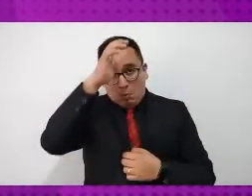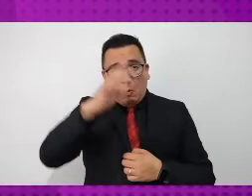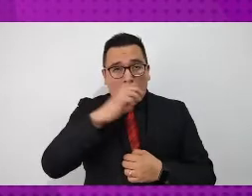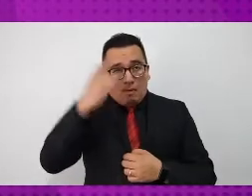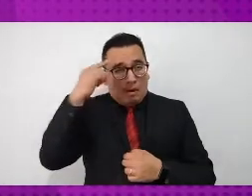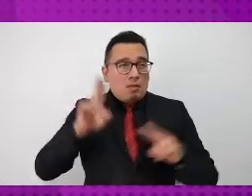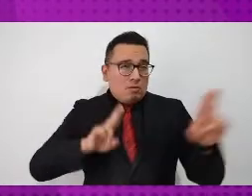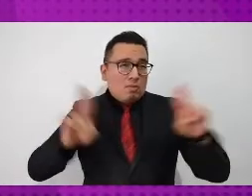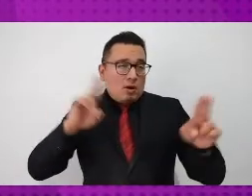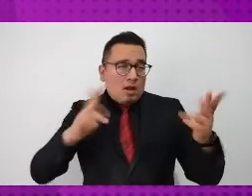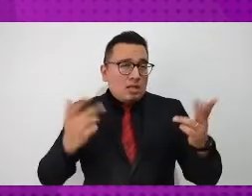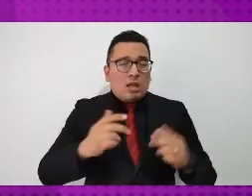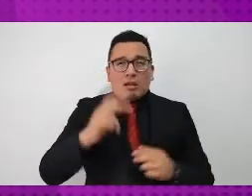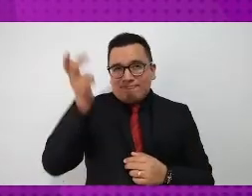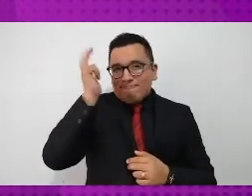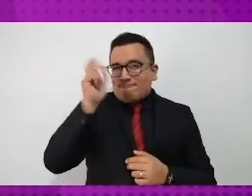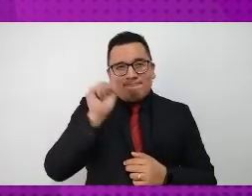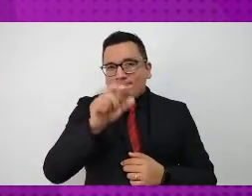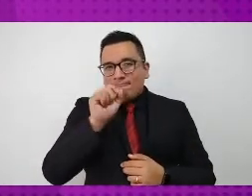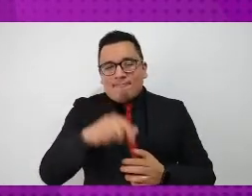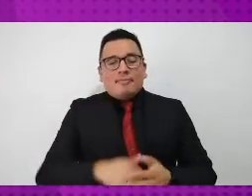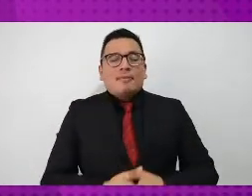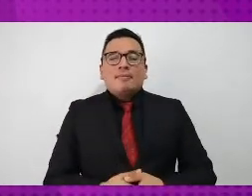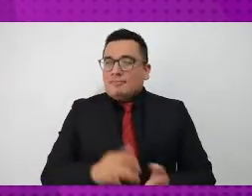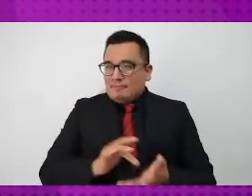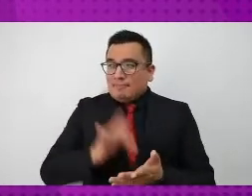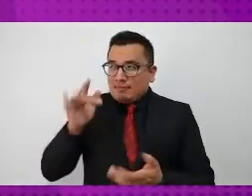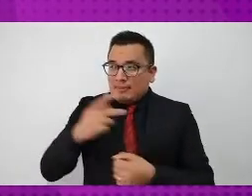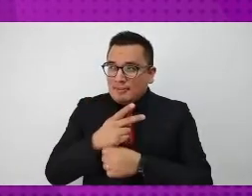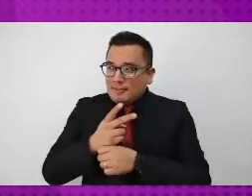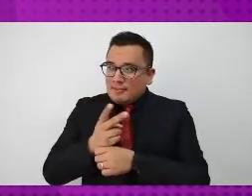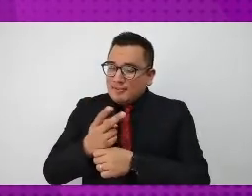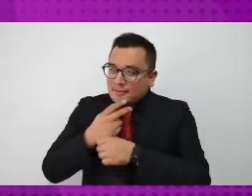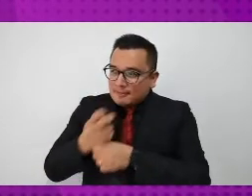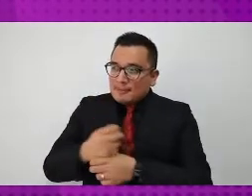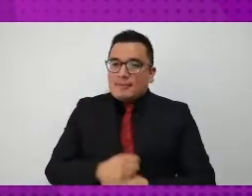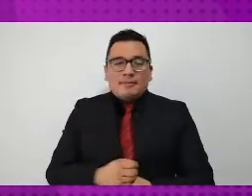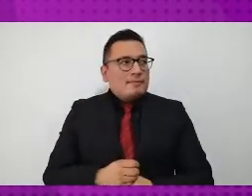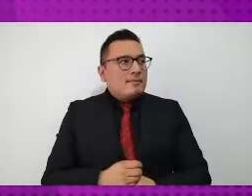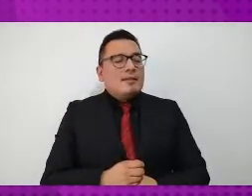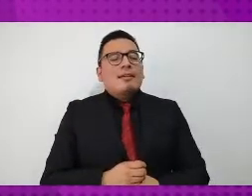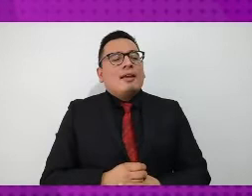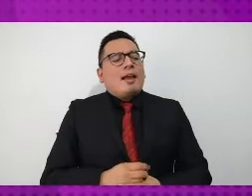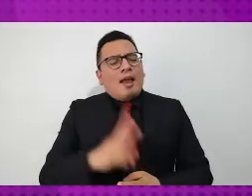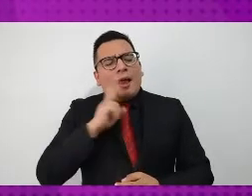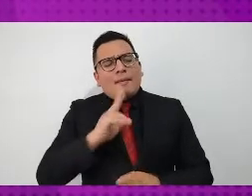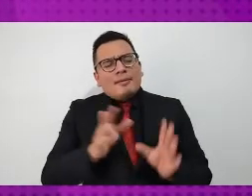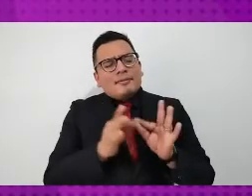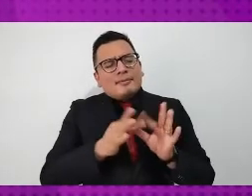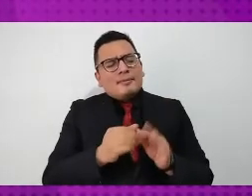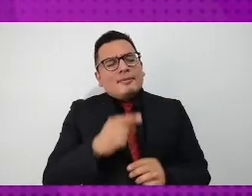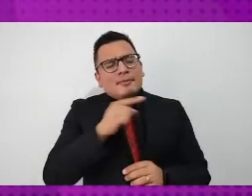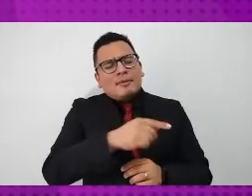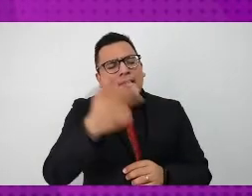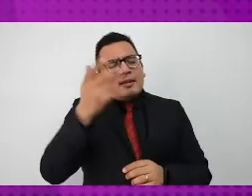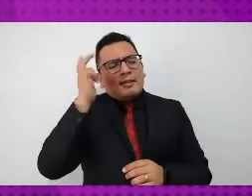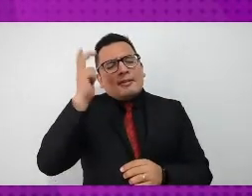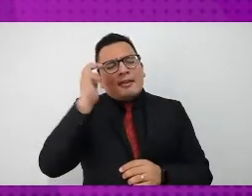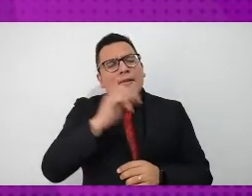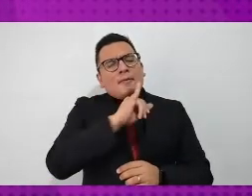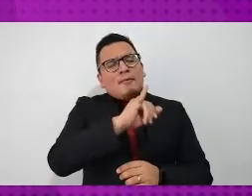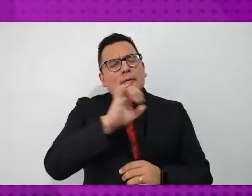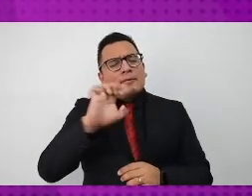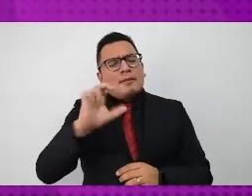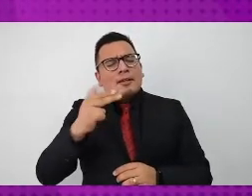de hidalgo lety muchas gracias por limitas nombre gracias a ti ar platícanos rápidamente tu llegada al instituto electoral en hidalgo